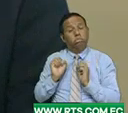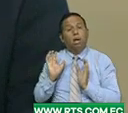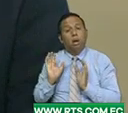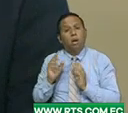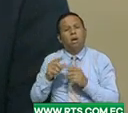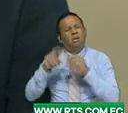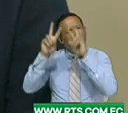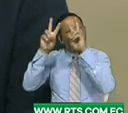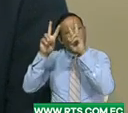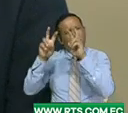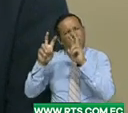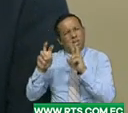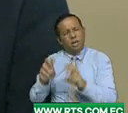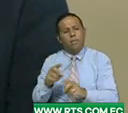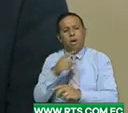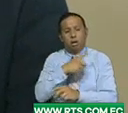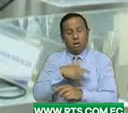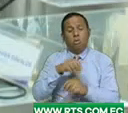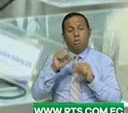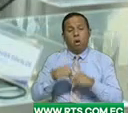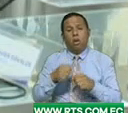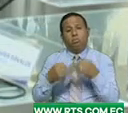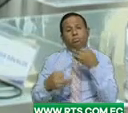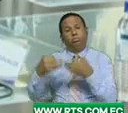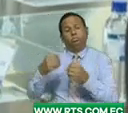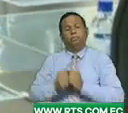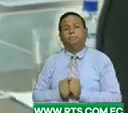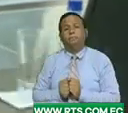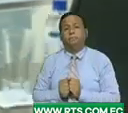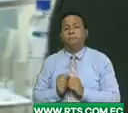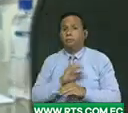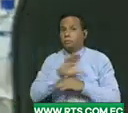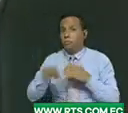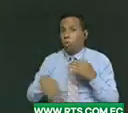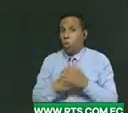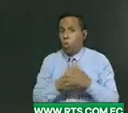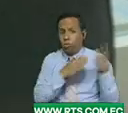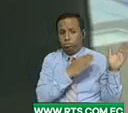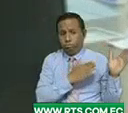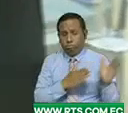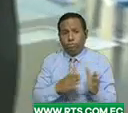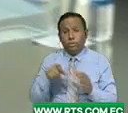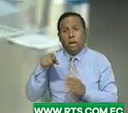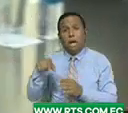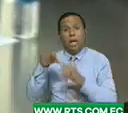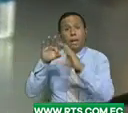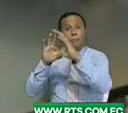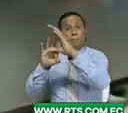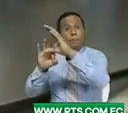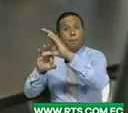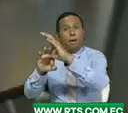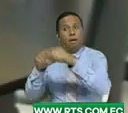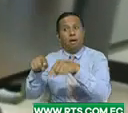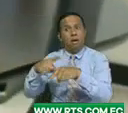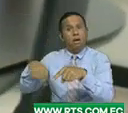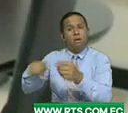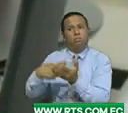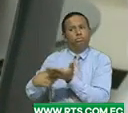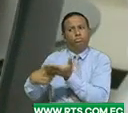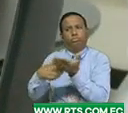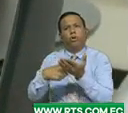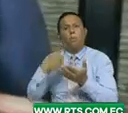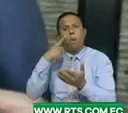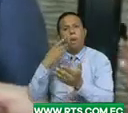con designación puntual de autoridades. Ya con los puntos sobre las IES, en el Consejo de Participación se prepara las pruebas de